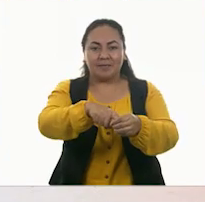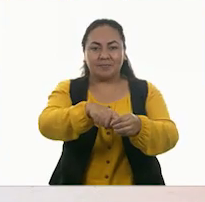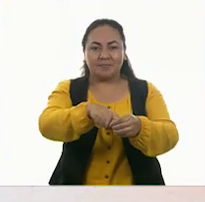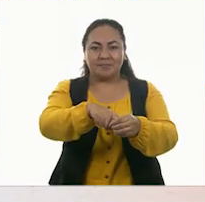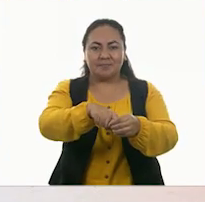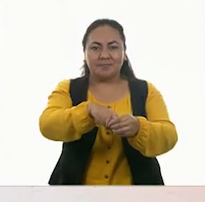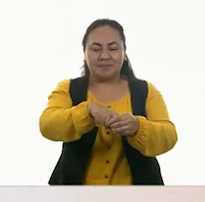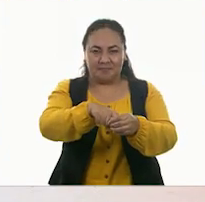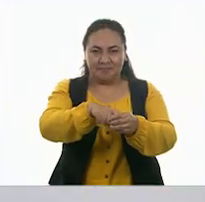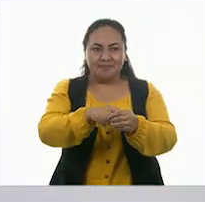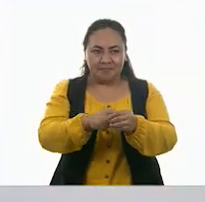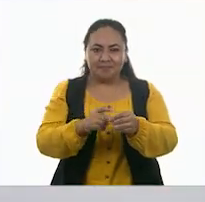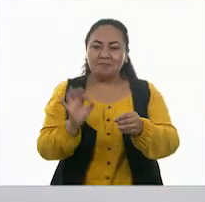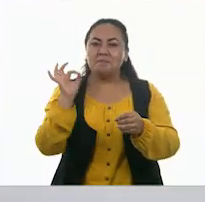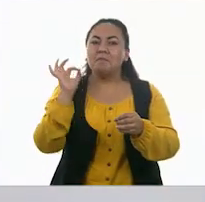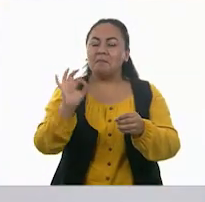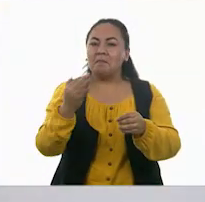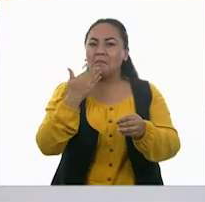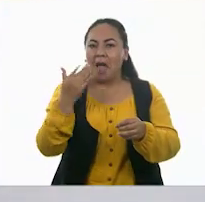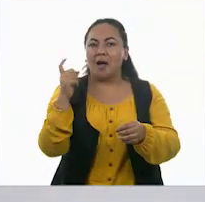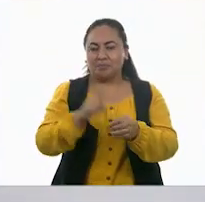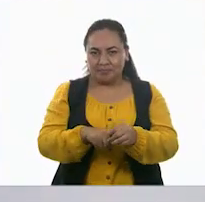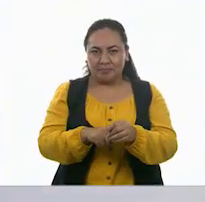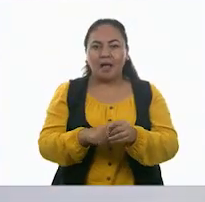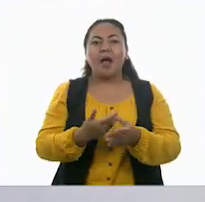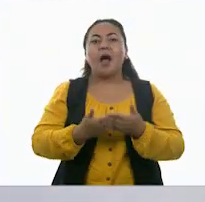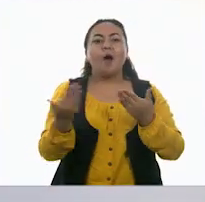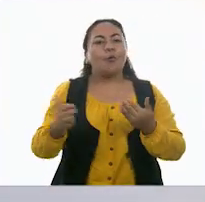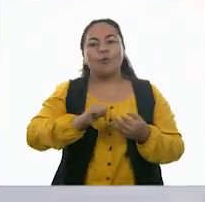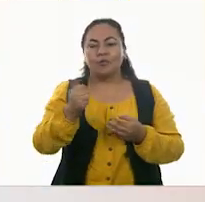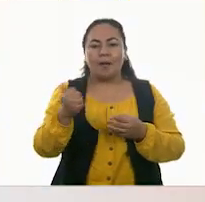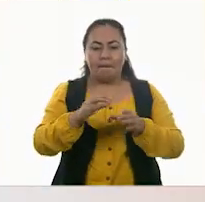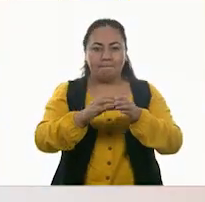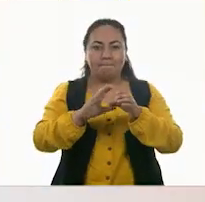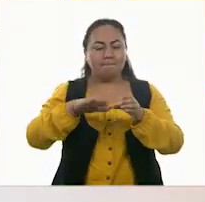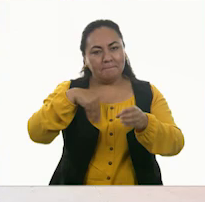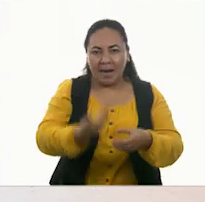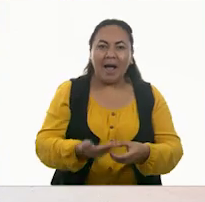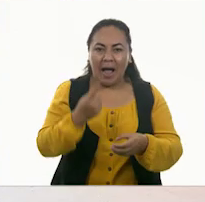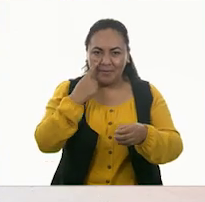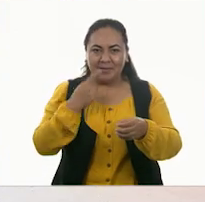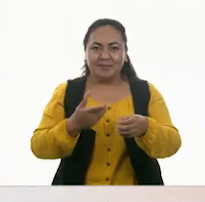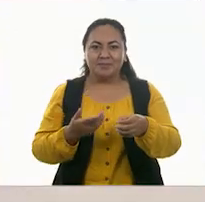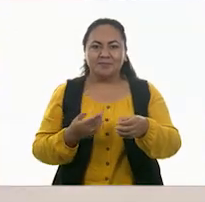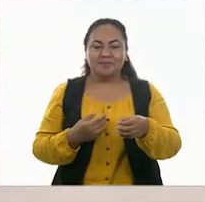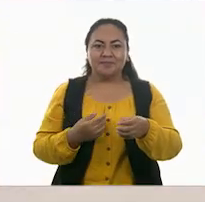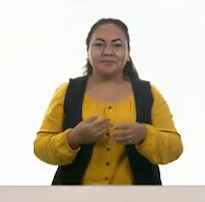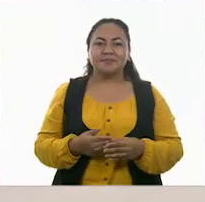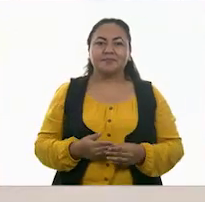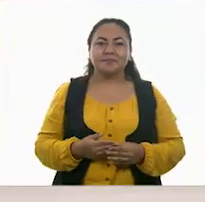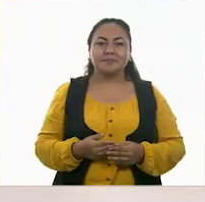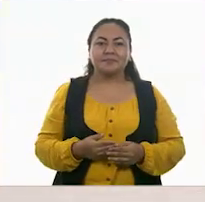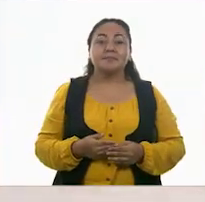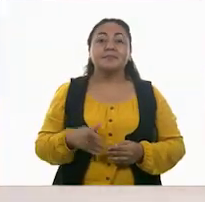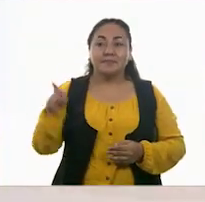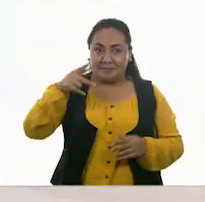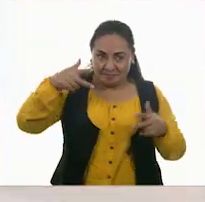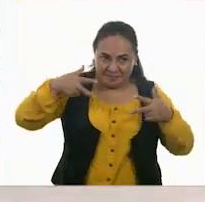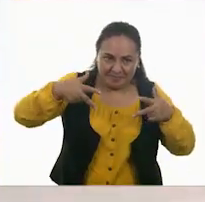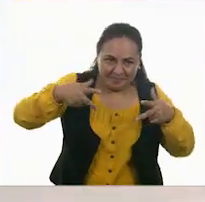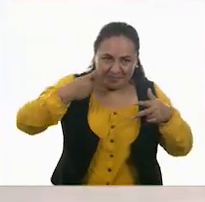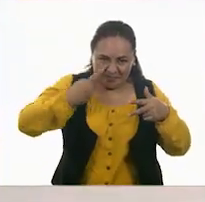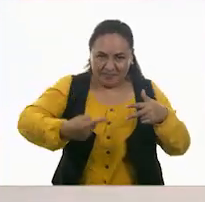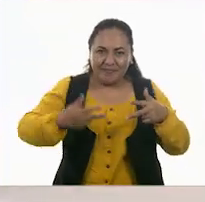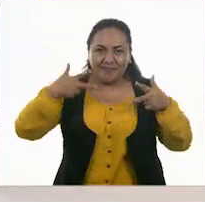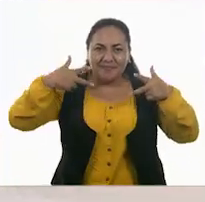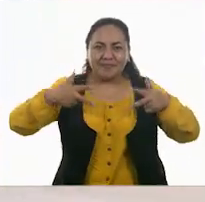no importa la altura, perfecto, eso. Ya la atinó. Vamos a derribar, por favor, Aníbal. Allá en casita. Los chicos de producción. Venga, venga, ahí está,